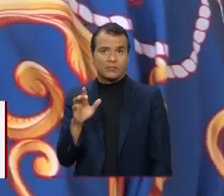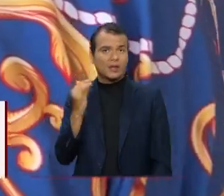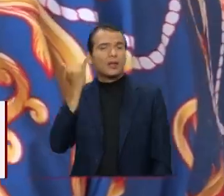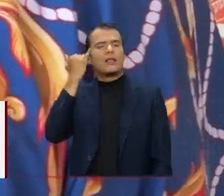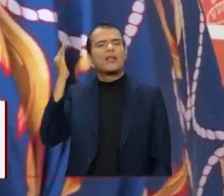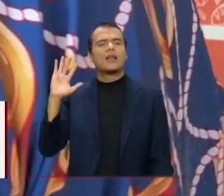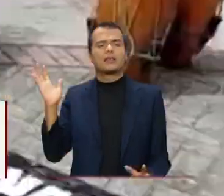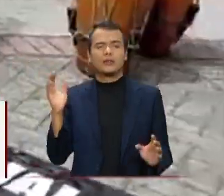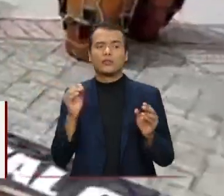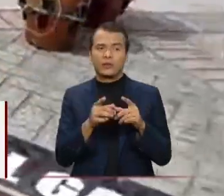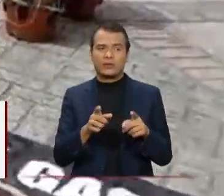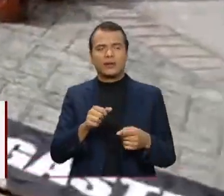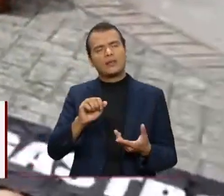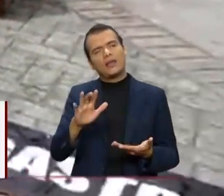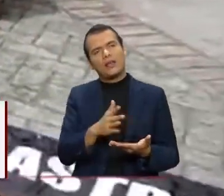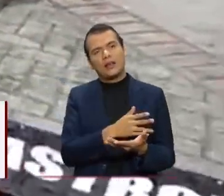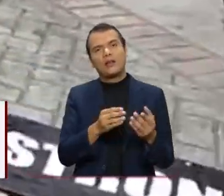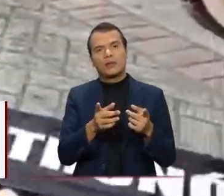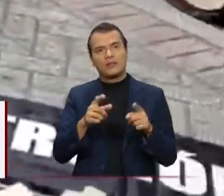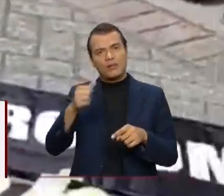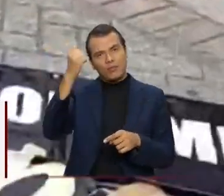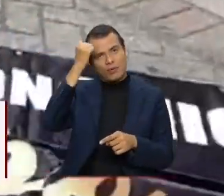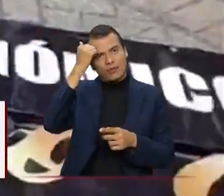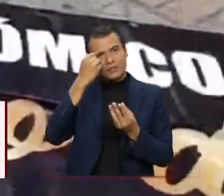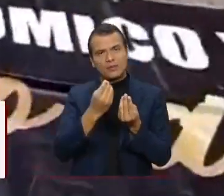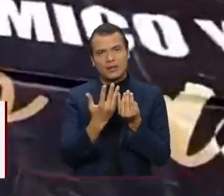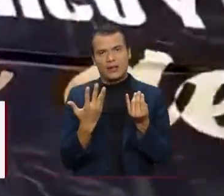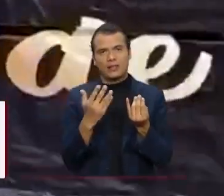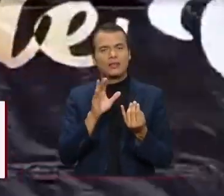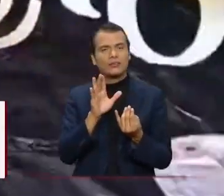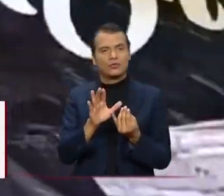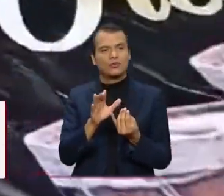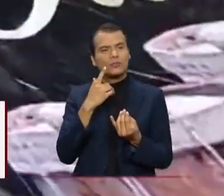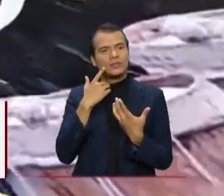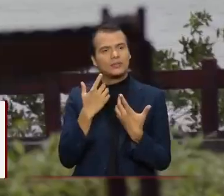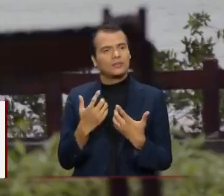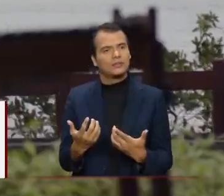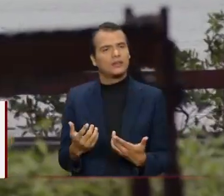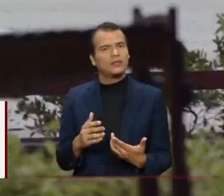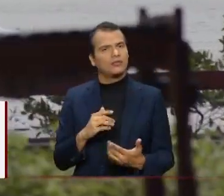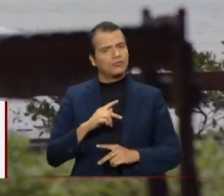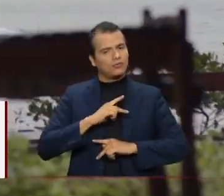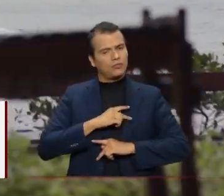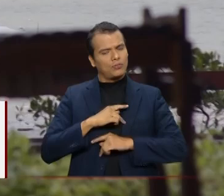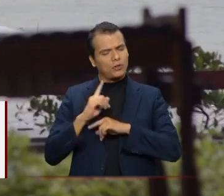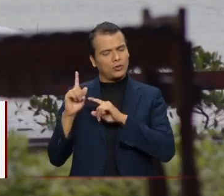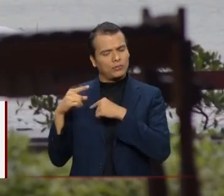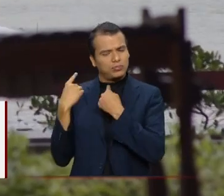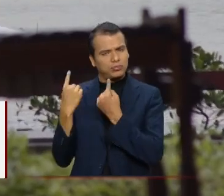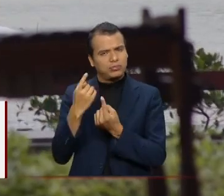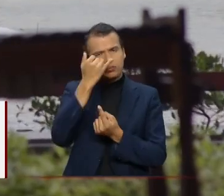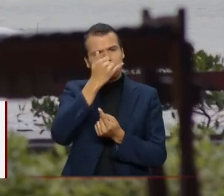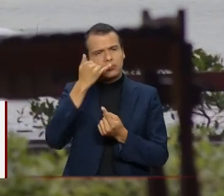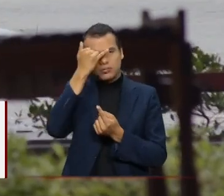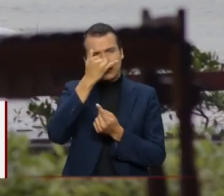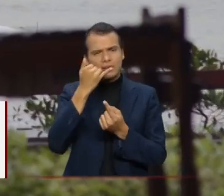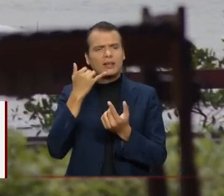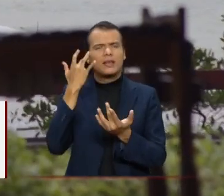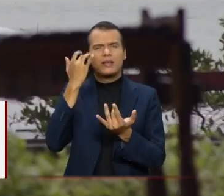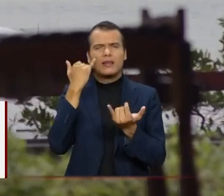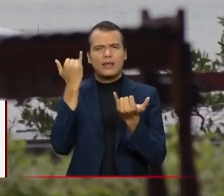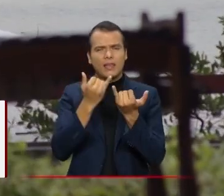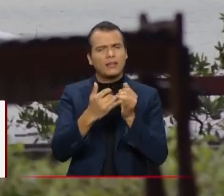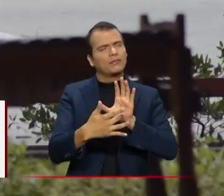Sur y una etnoeducadora que busca expandir y difundir la cultura y el legado ancestral afrocolombiano. Va a